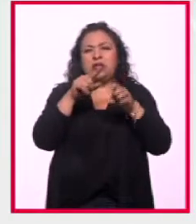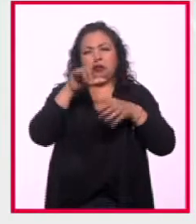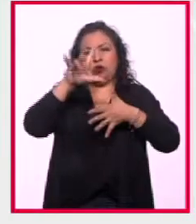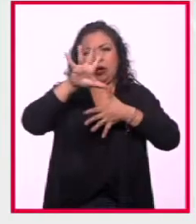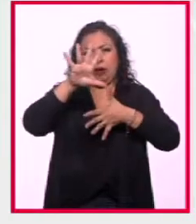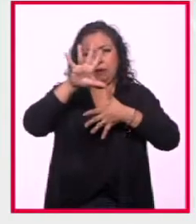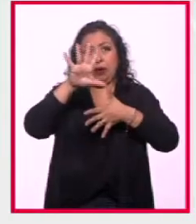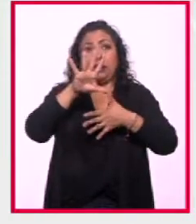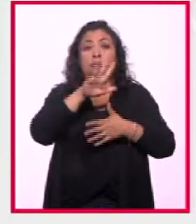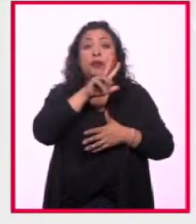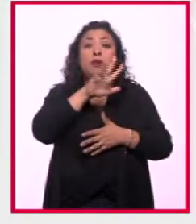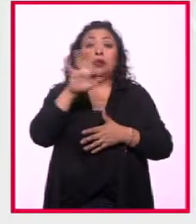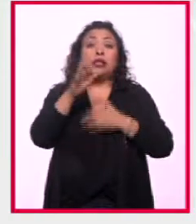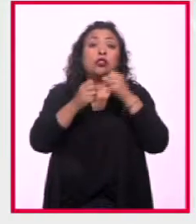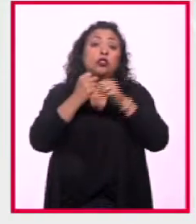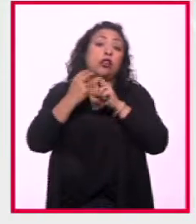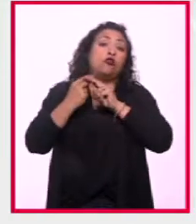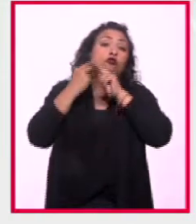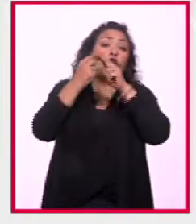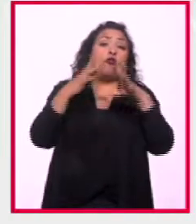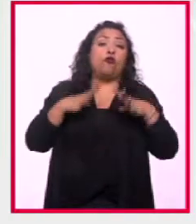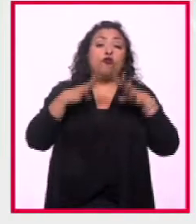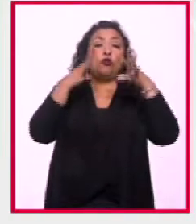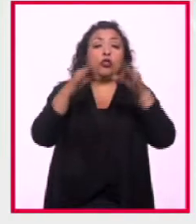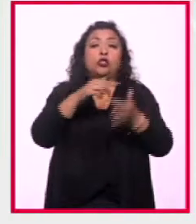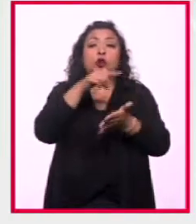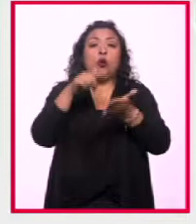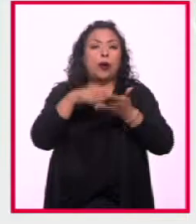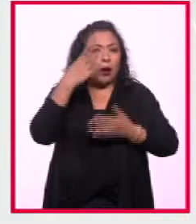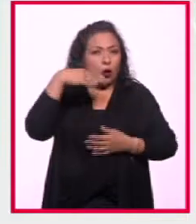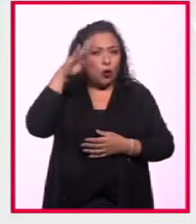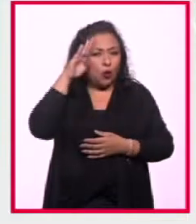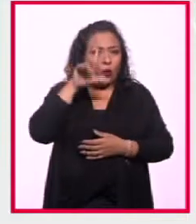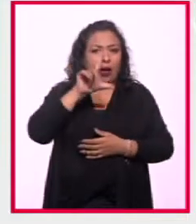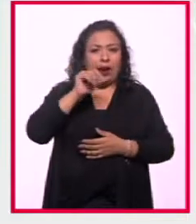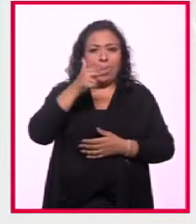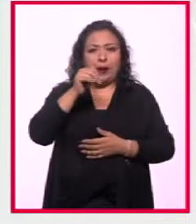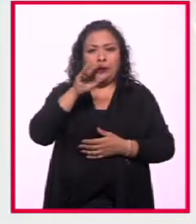americano 500 años de la fundación de la habana cuba